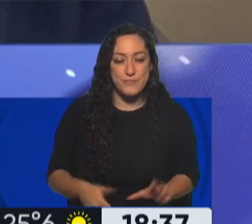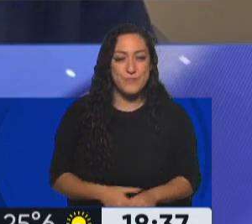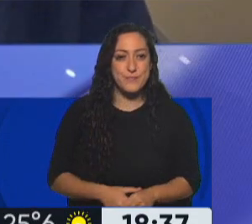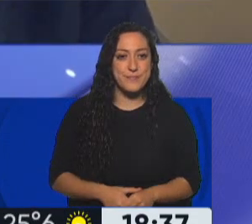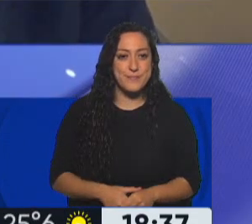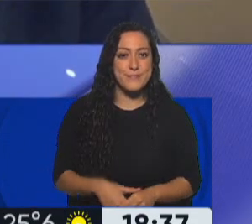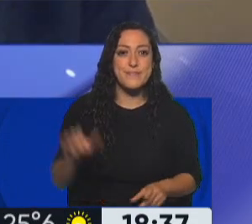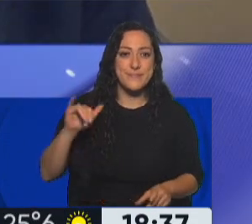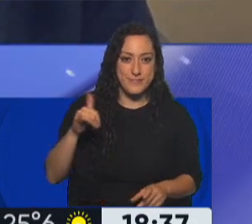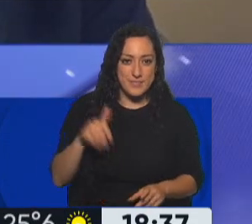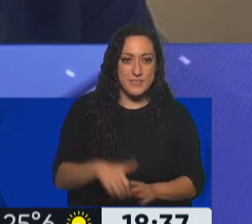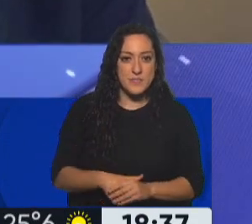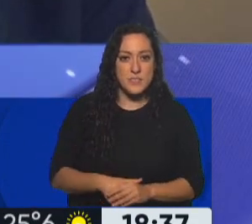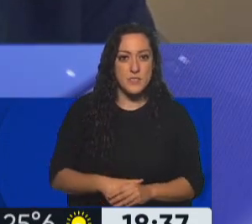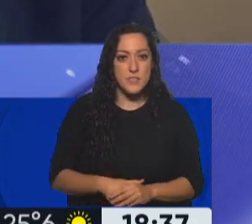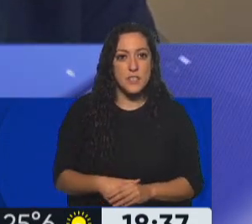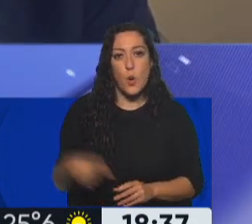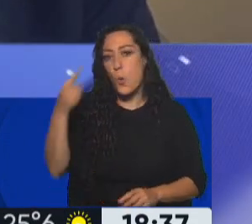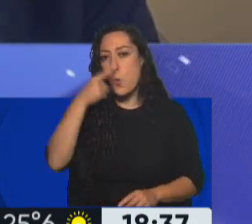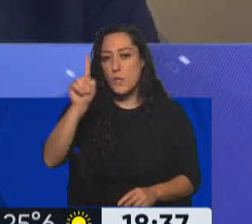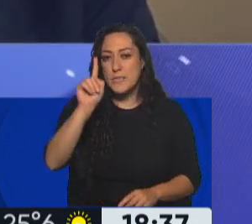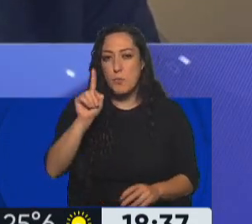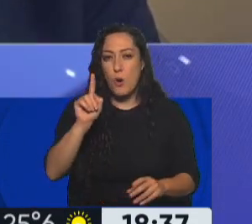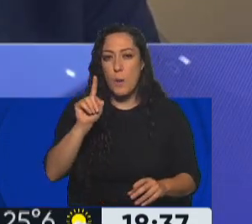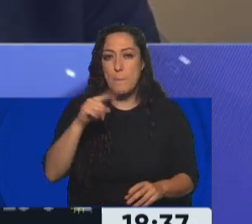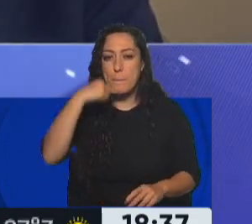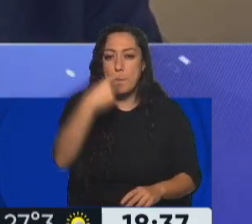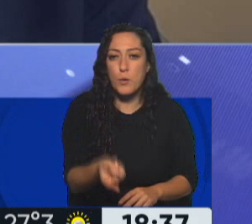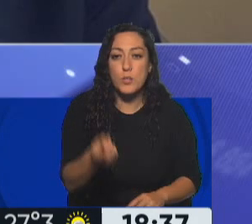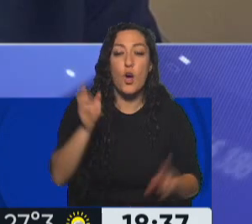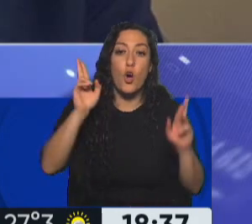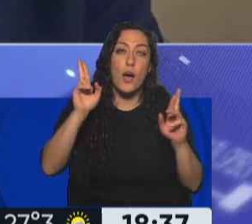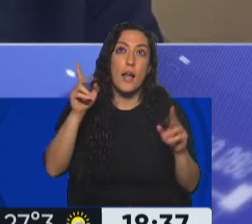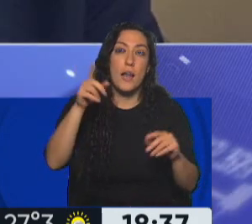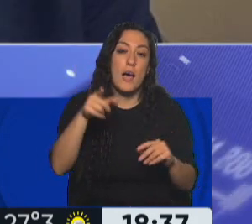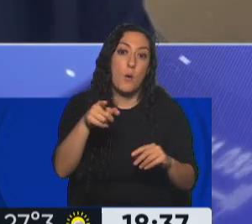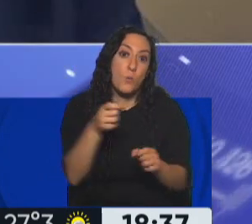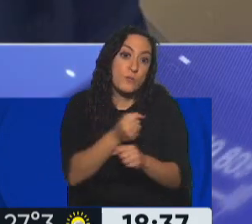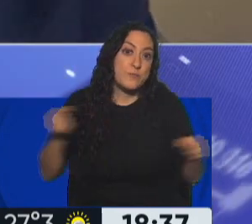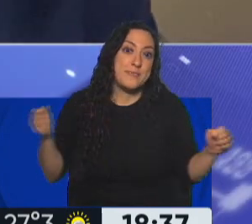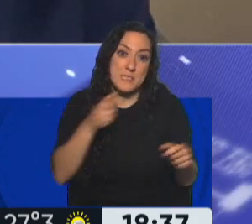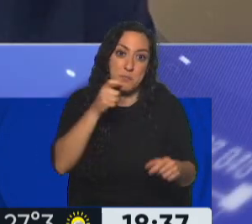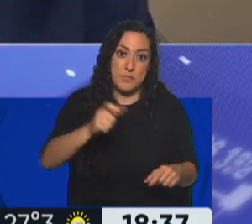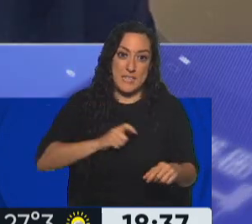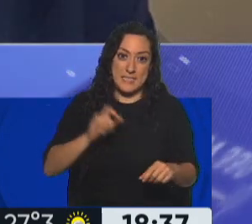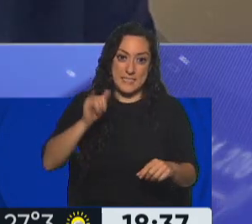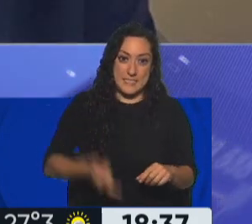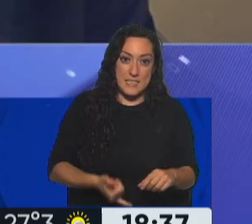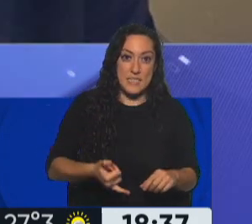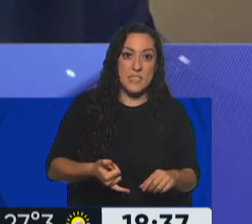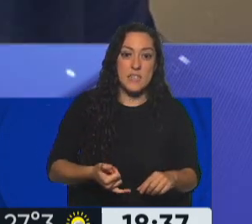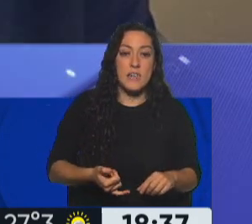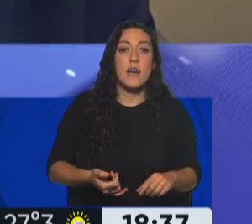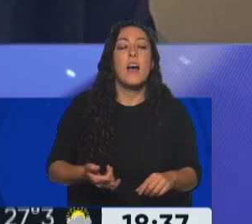Claro. Padre, le voy a hacer una última, espero que no comprometerlo y si se anima a jugarse. Se habla mucho del